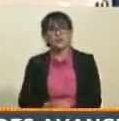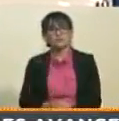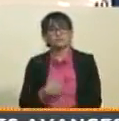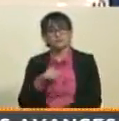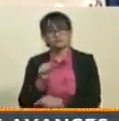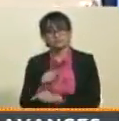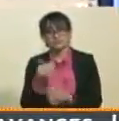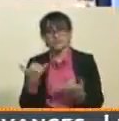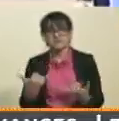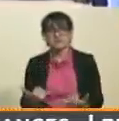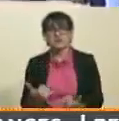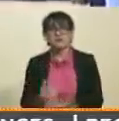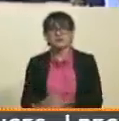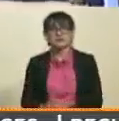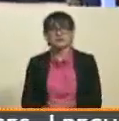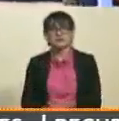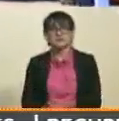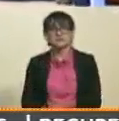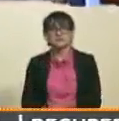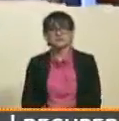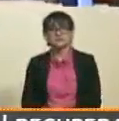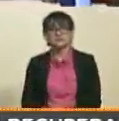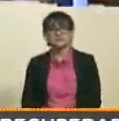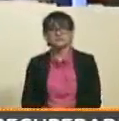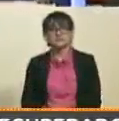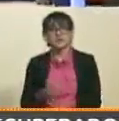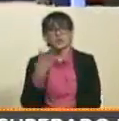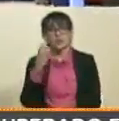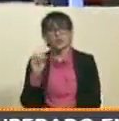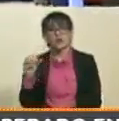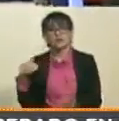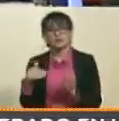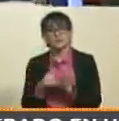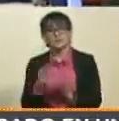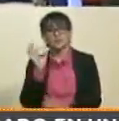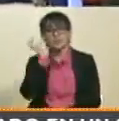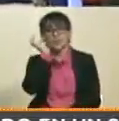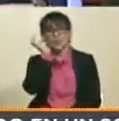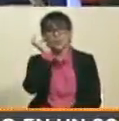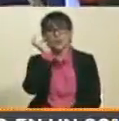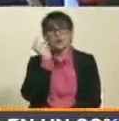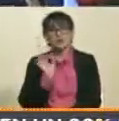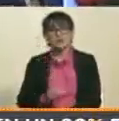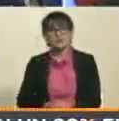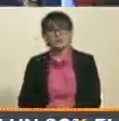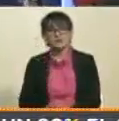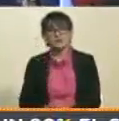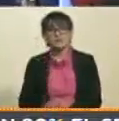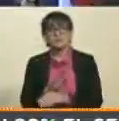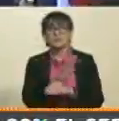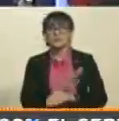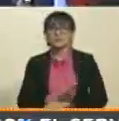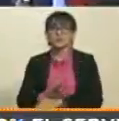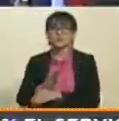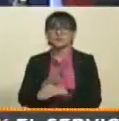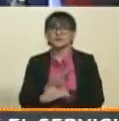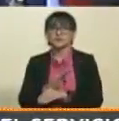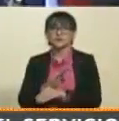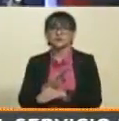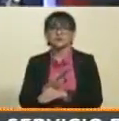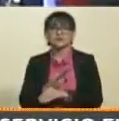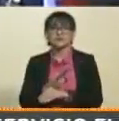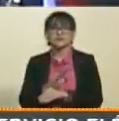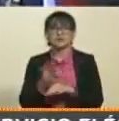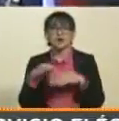ya para que lleguemos a 40.000 mujeres protegidas por la gran